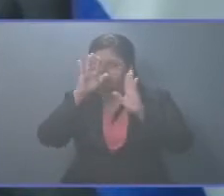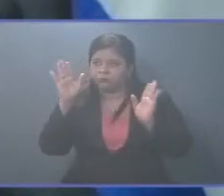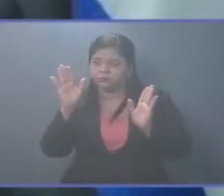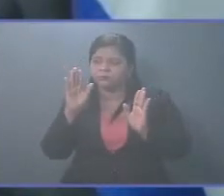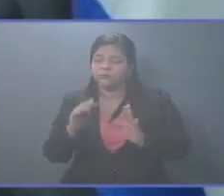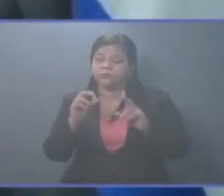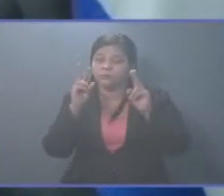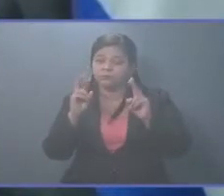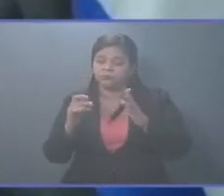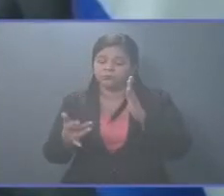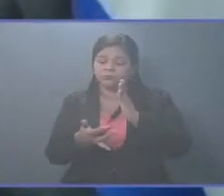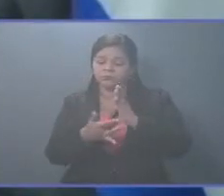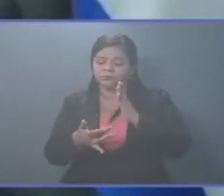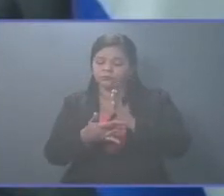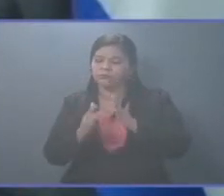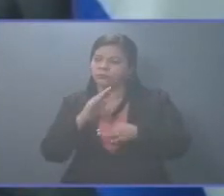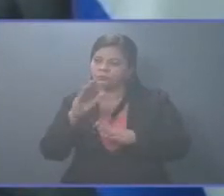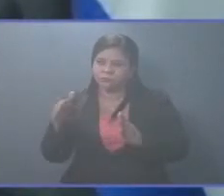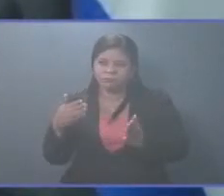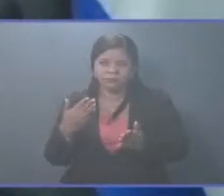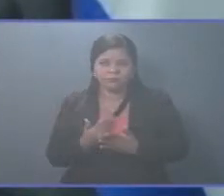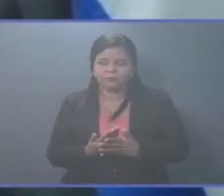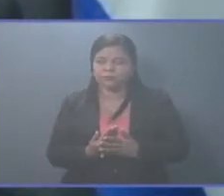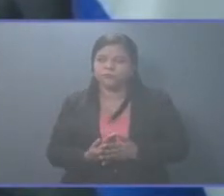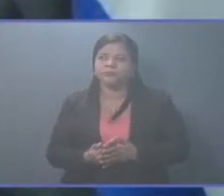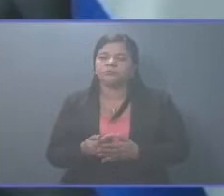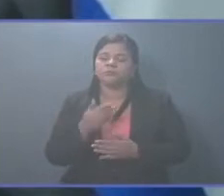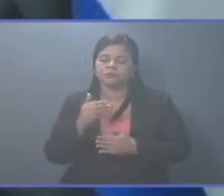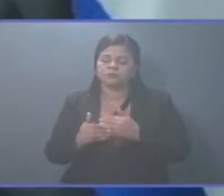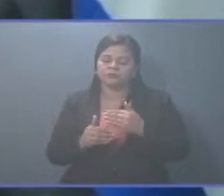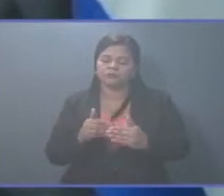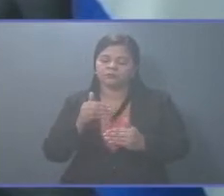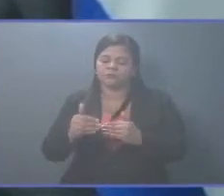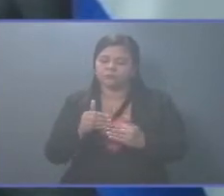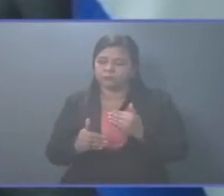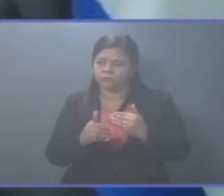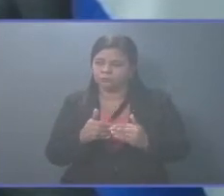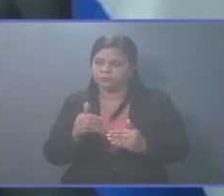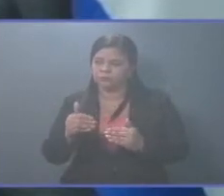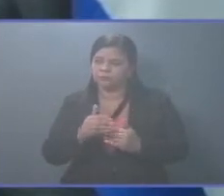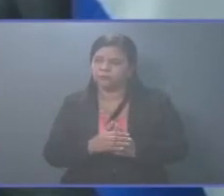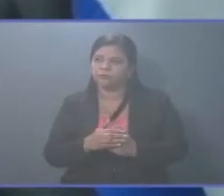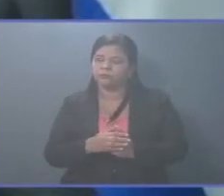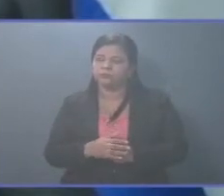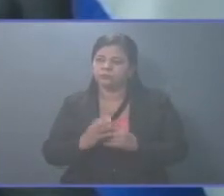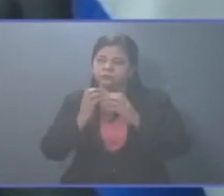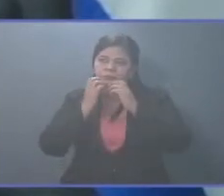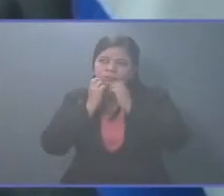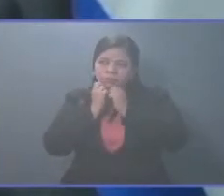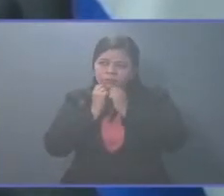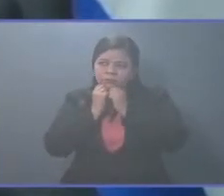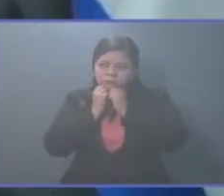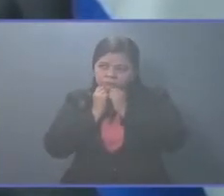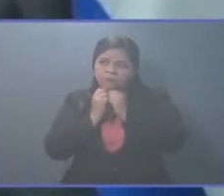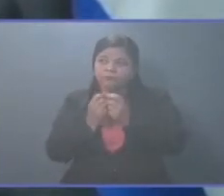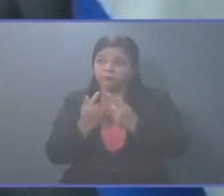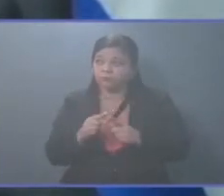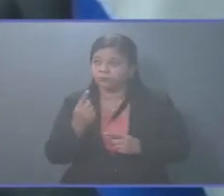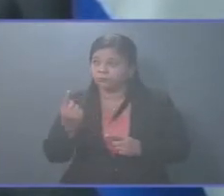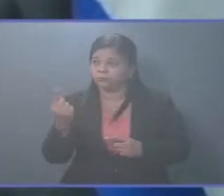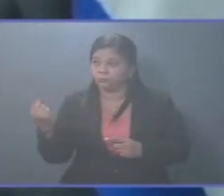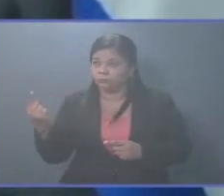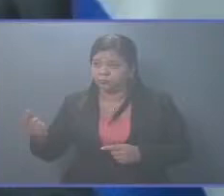parte muy técnica y muy tecnológica de las cadenas de frío y del manejo de todo eso, pero también la gente tiene que estar